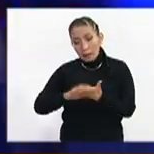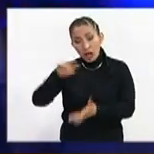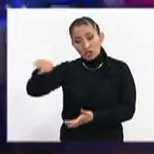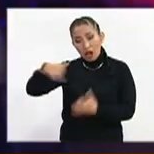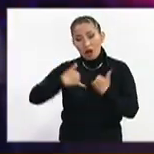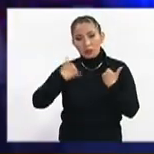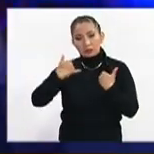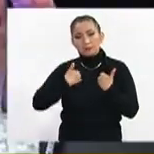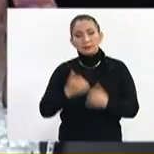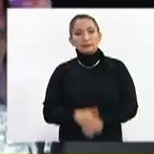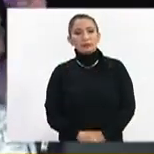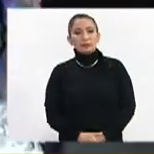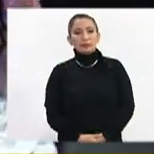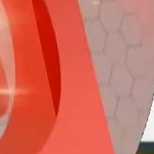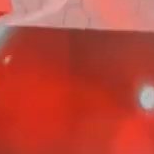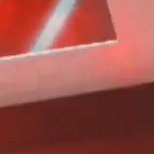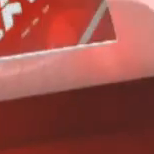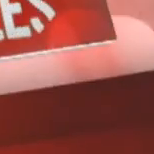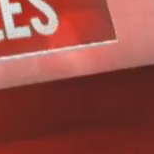mayoría jóvenes.